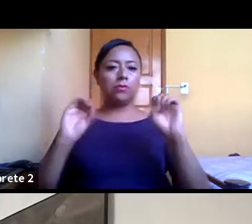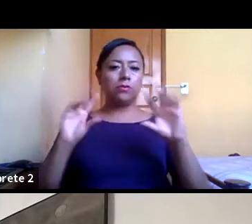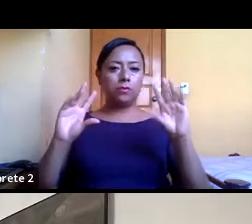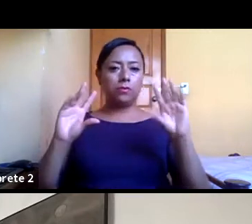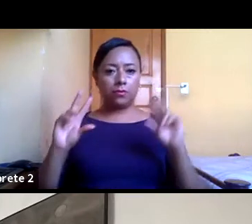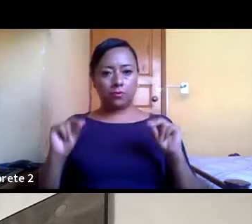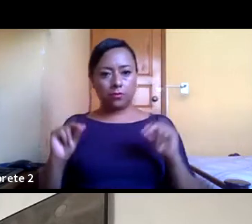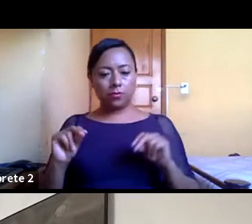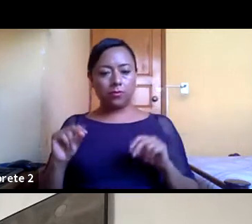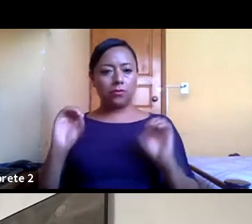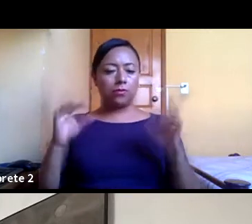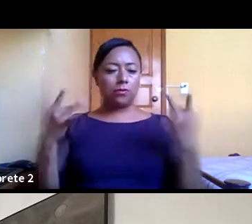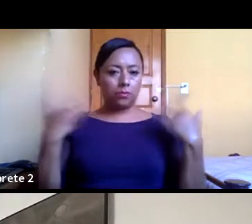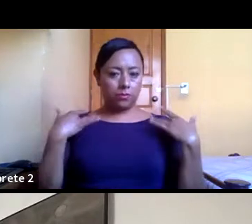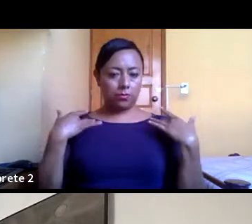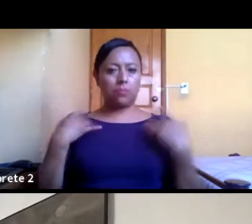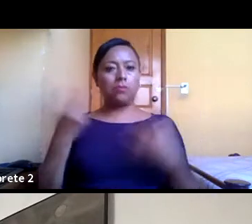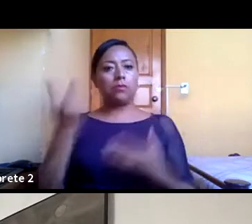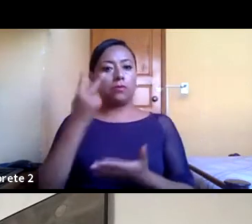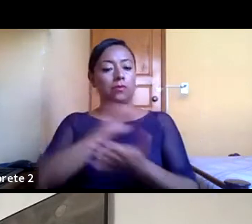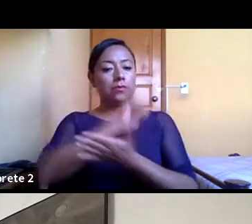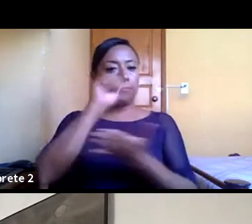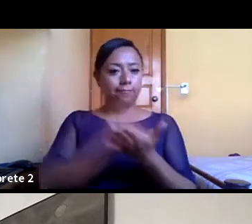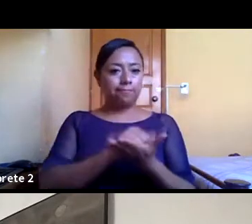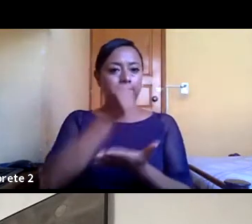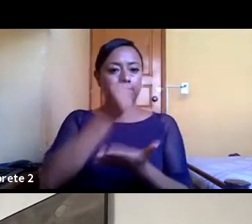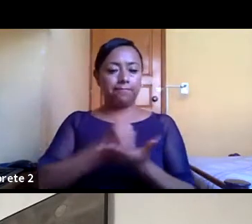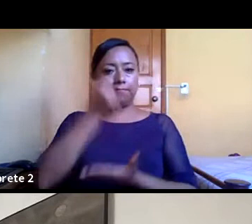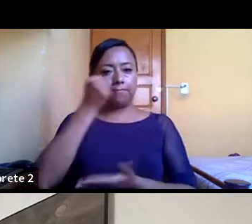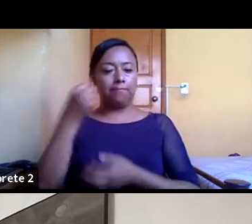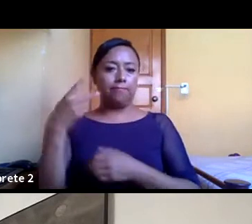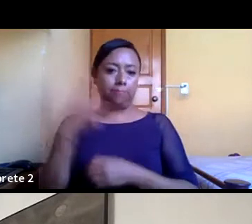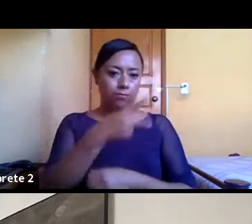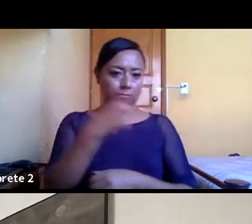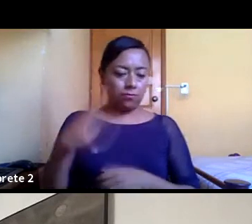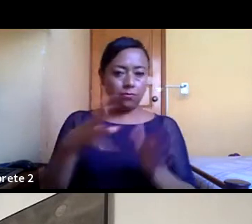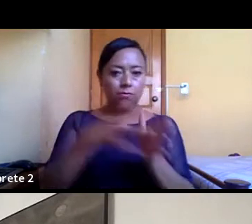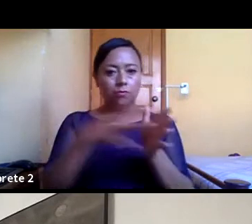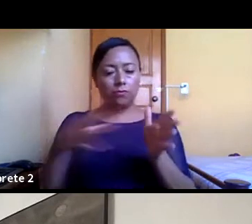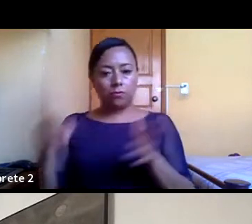acta, ambas actas y sesión, versión estenográfica